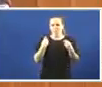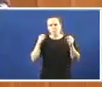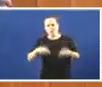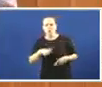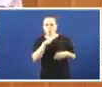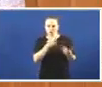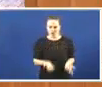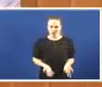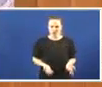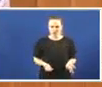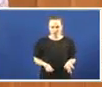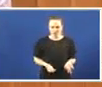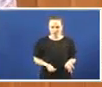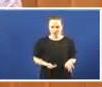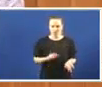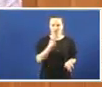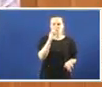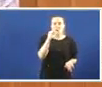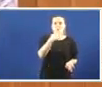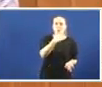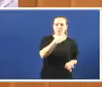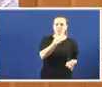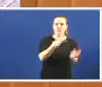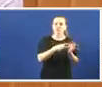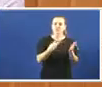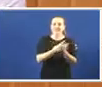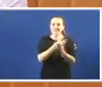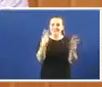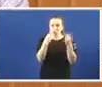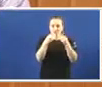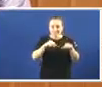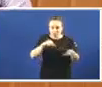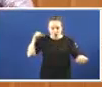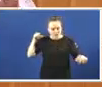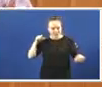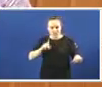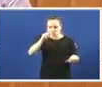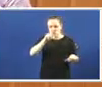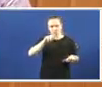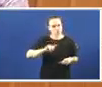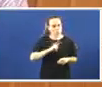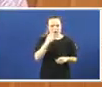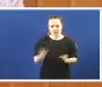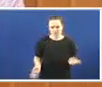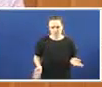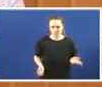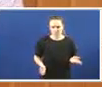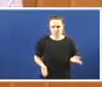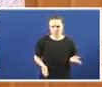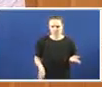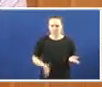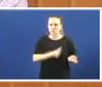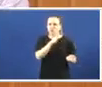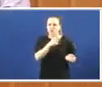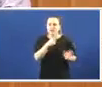en concreto, se o nivel de PIB do ano 2018 vai ser o máis alto da nosa historia, por que as condicións de vida e de traballo da